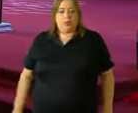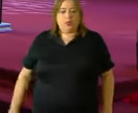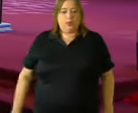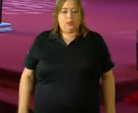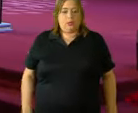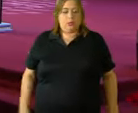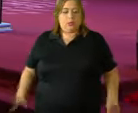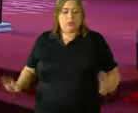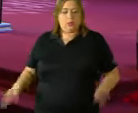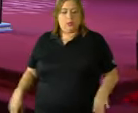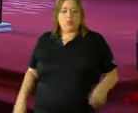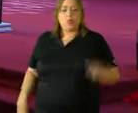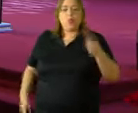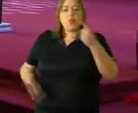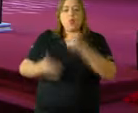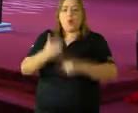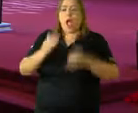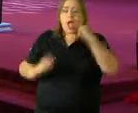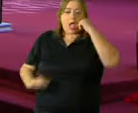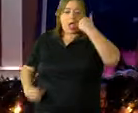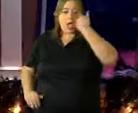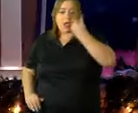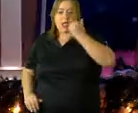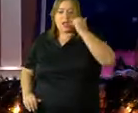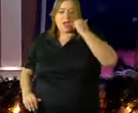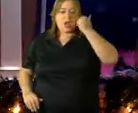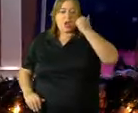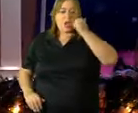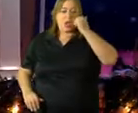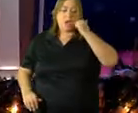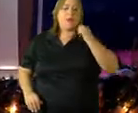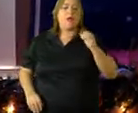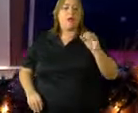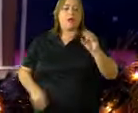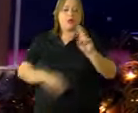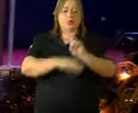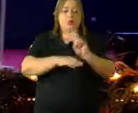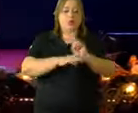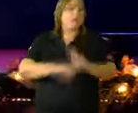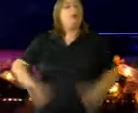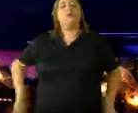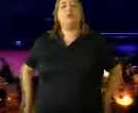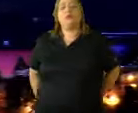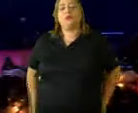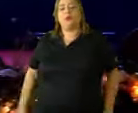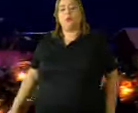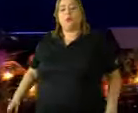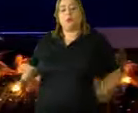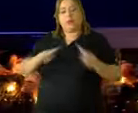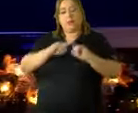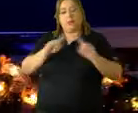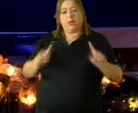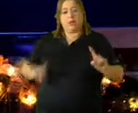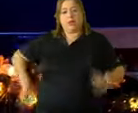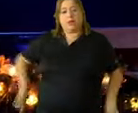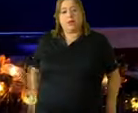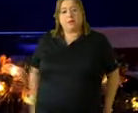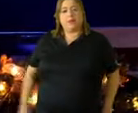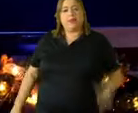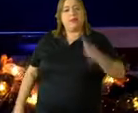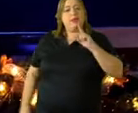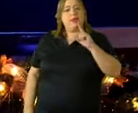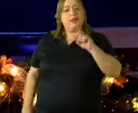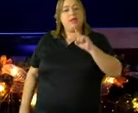reí. Y yo dije: las cremas. Yo uso todo lo que puedo y otra cosa más. Pero la verdad,